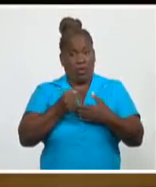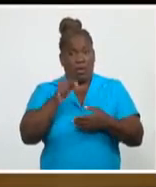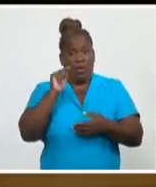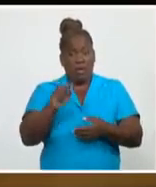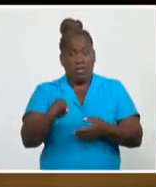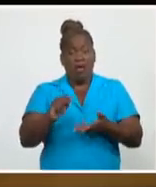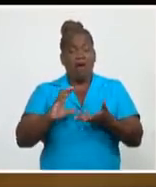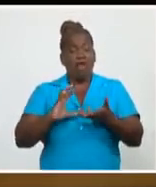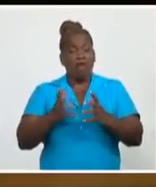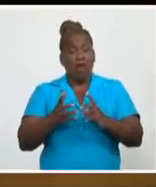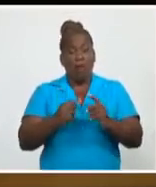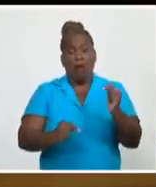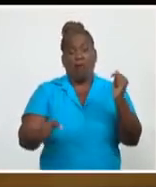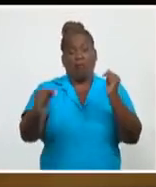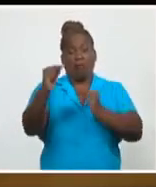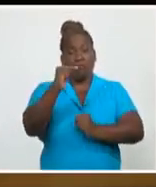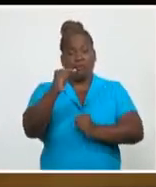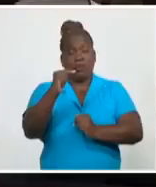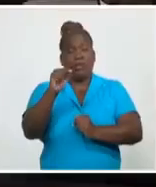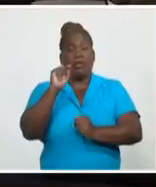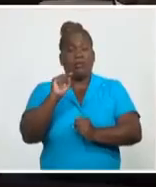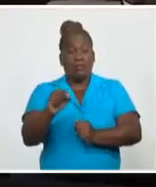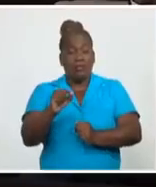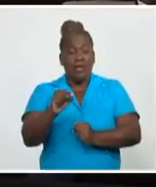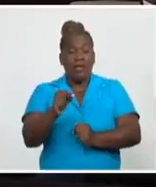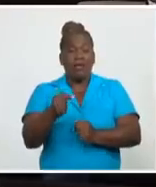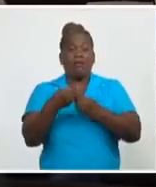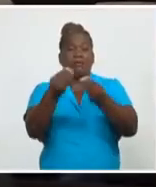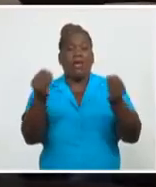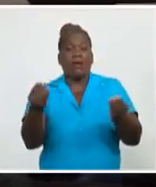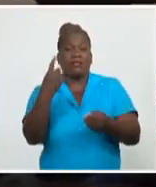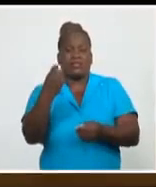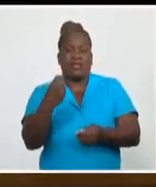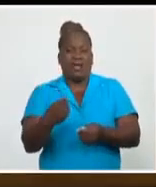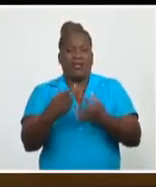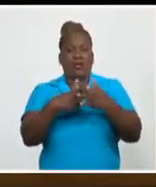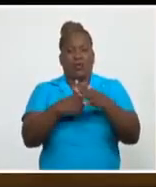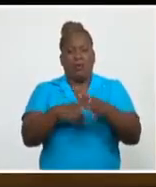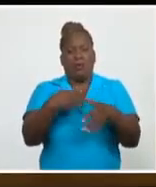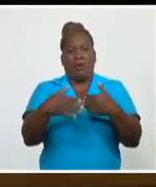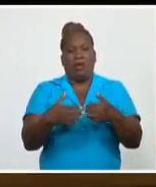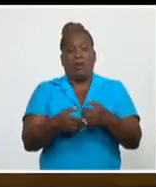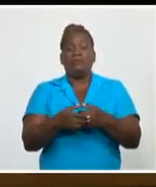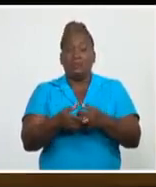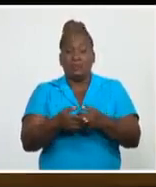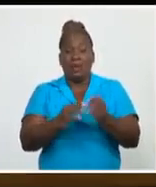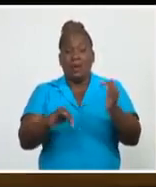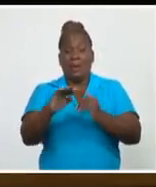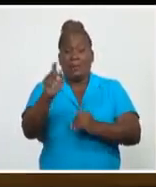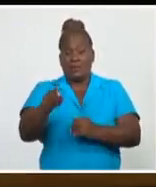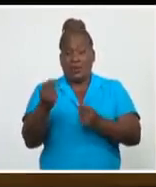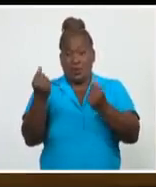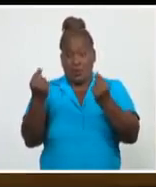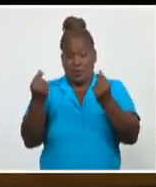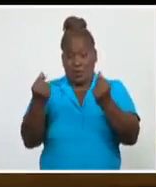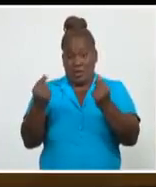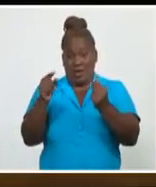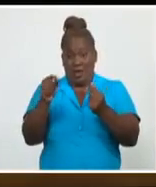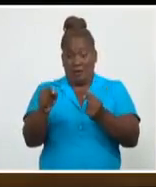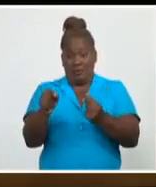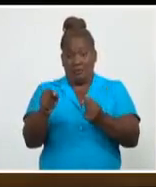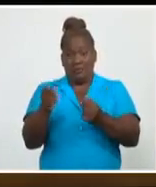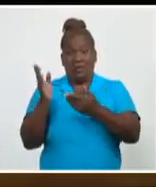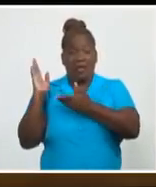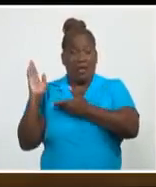vía fundamental de satisfacción de las necesidades. El viceprimer ministro y titular de Economía y Planificación, Alejandro Gil Fernández,